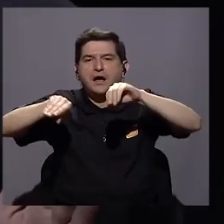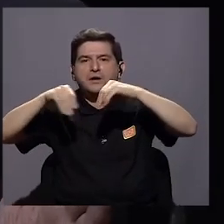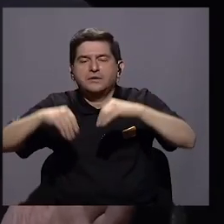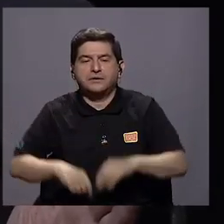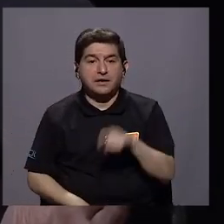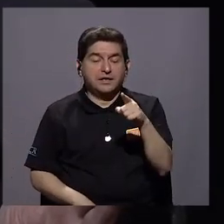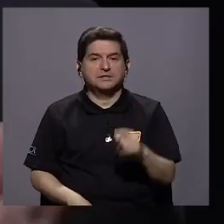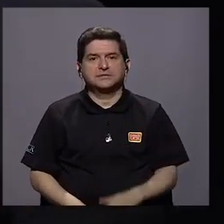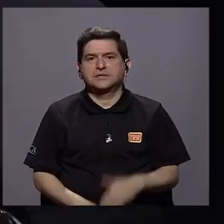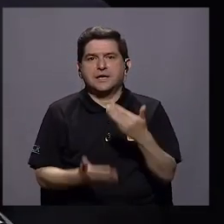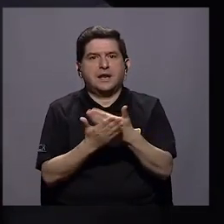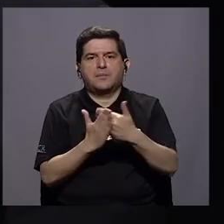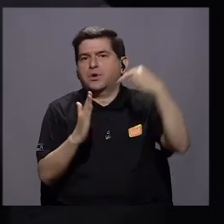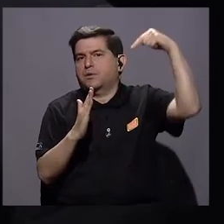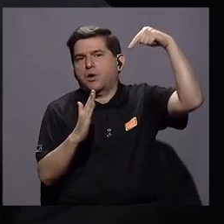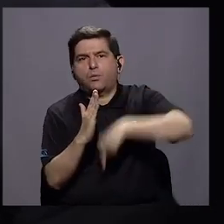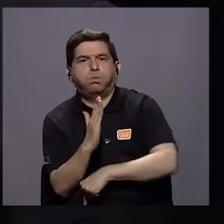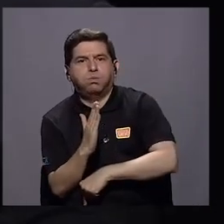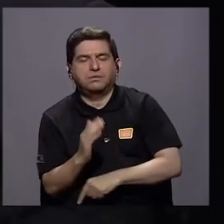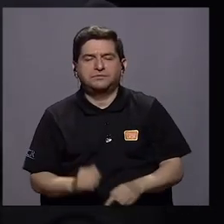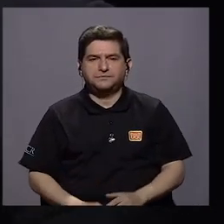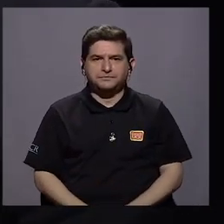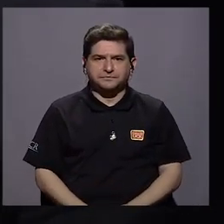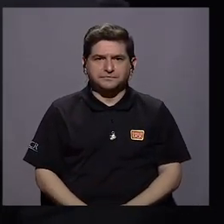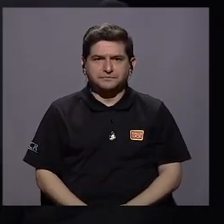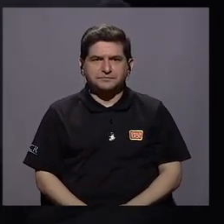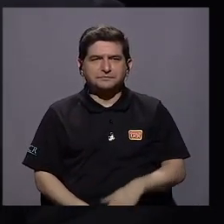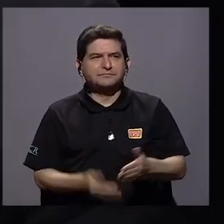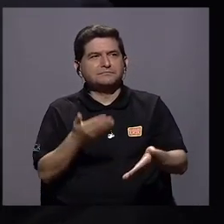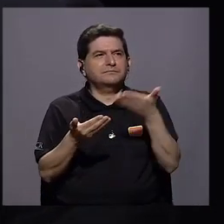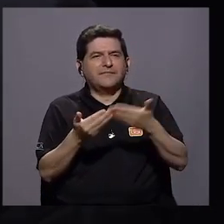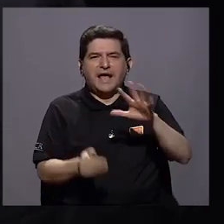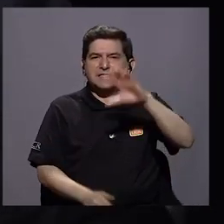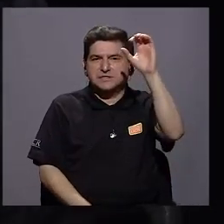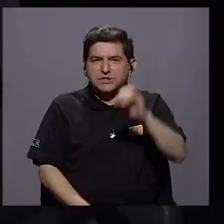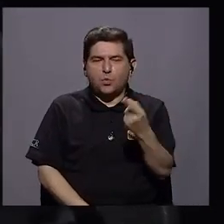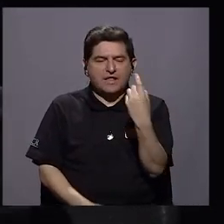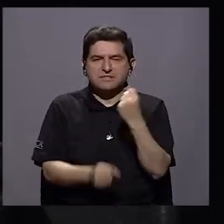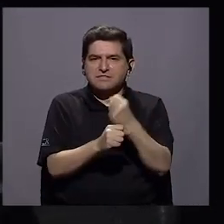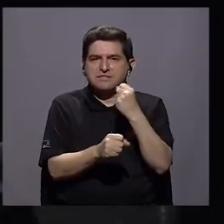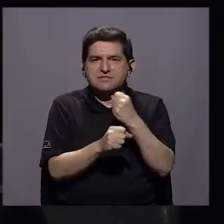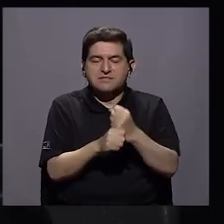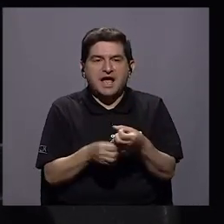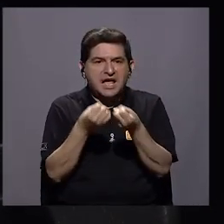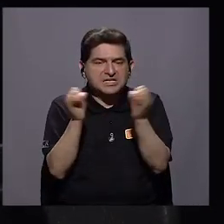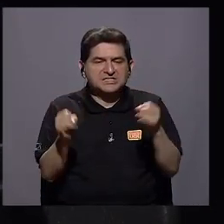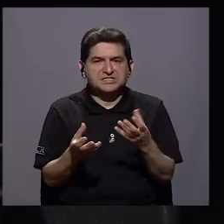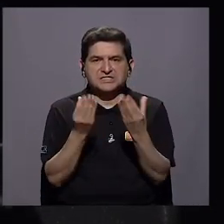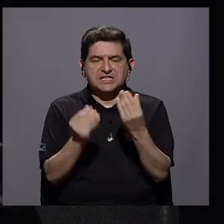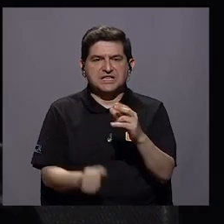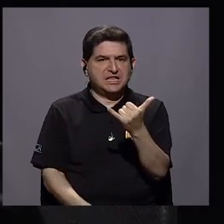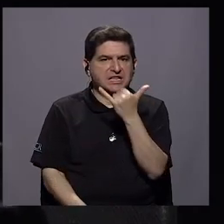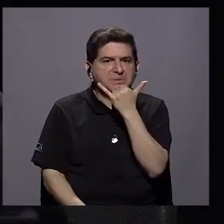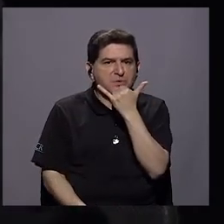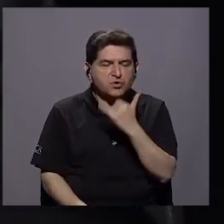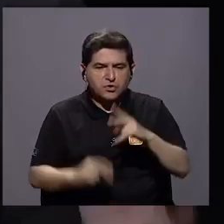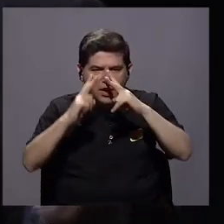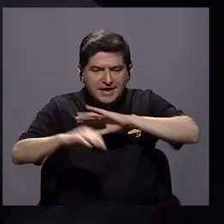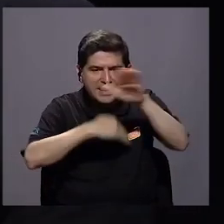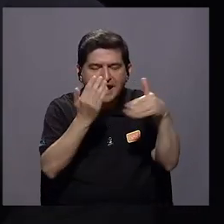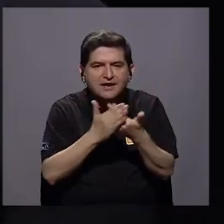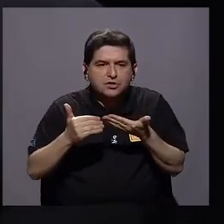peor prueba que esa? Muy bien, entonces puede estar alrededor del 50% el desempleo, sin temor a equivocarse, si se